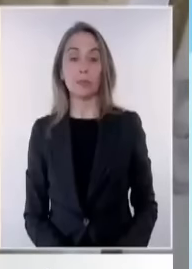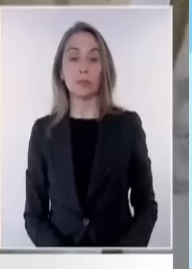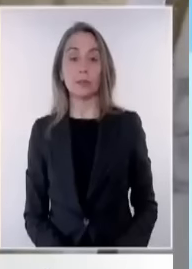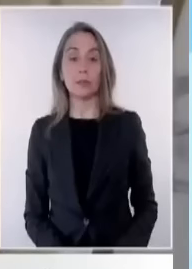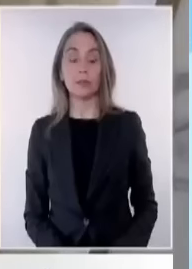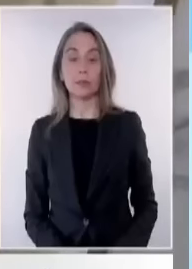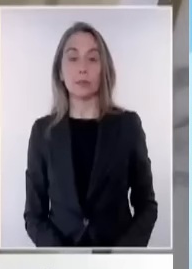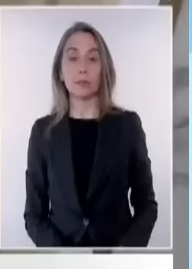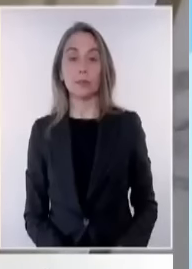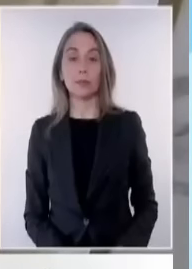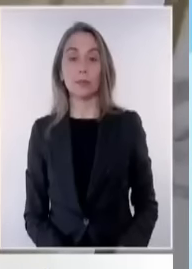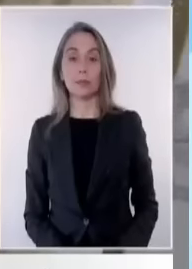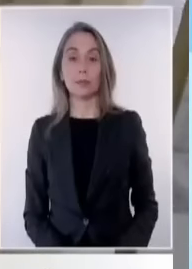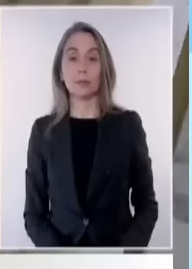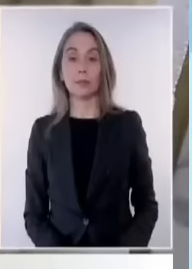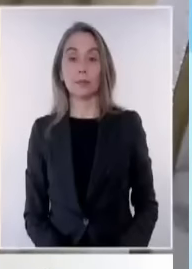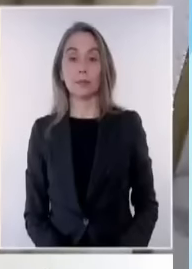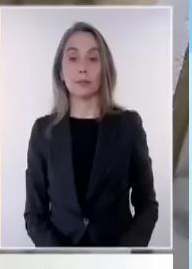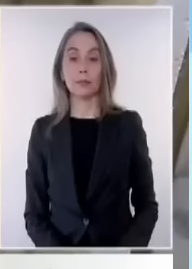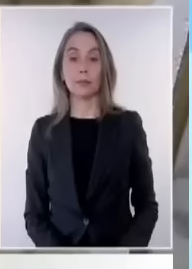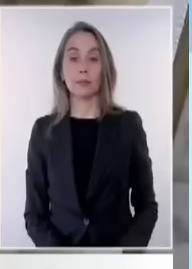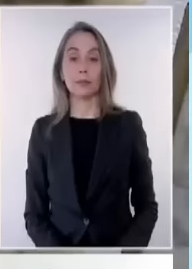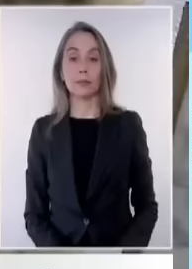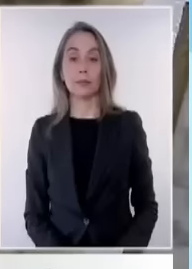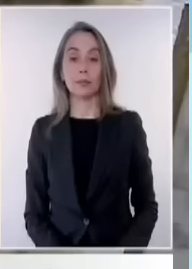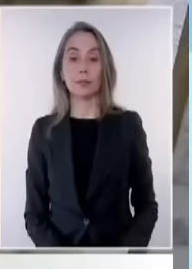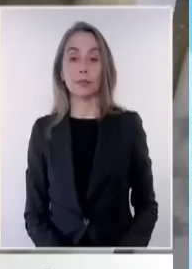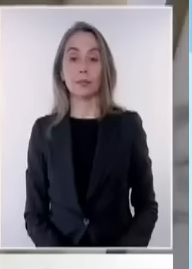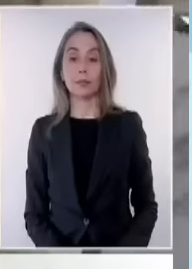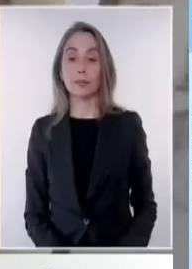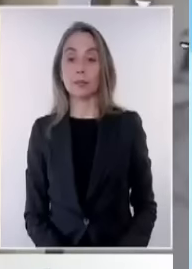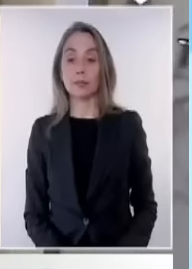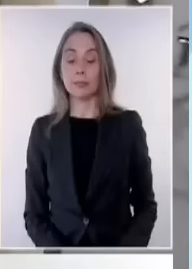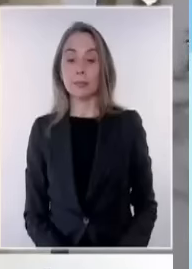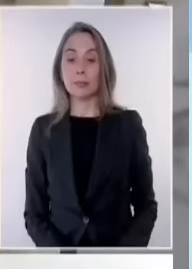para atrás un poquito y arranqué, está todavía, me parece que hay transmisión todavía.